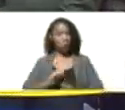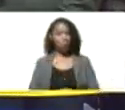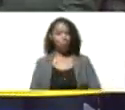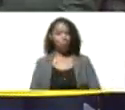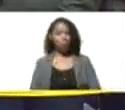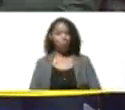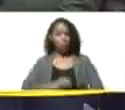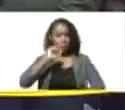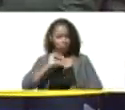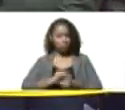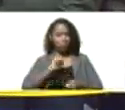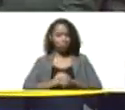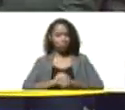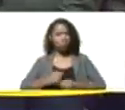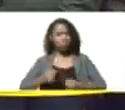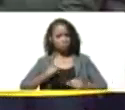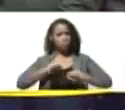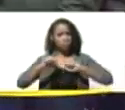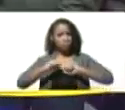Duro y curvero.